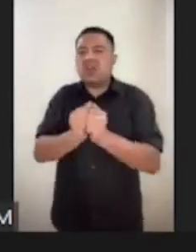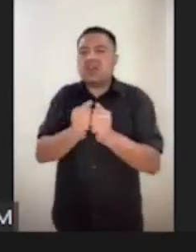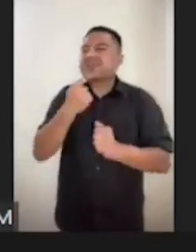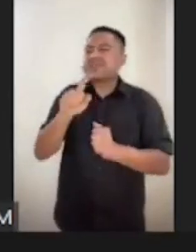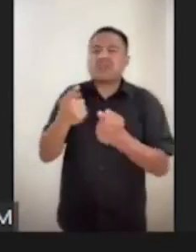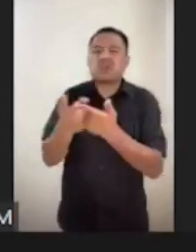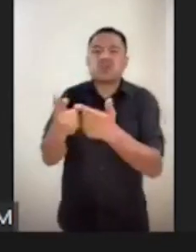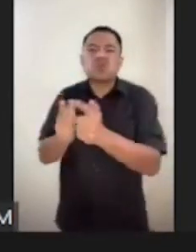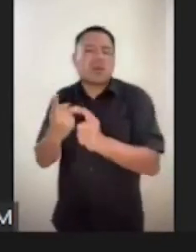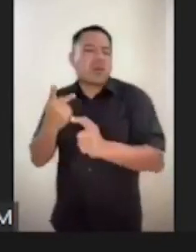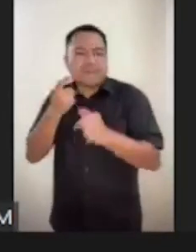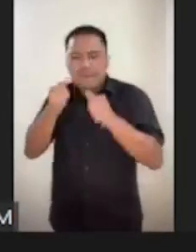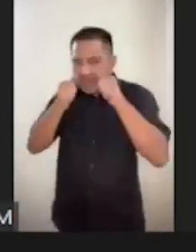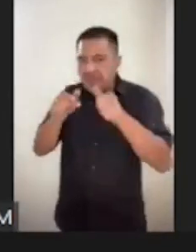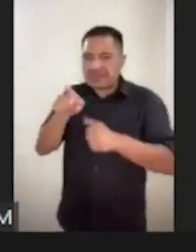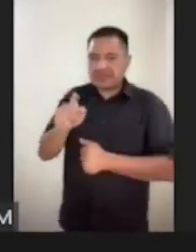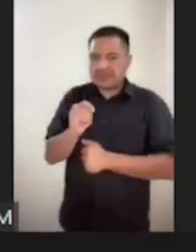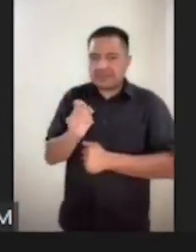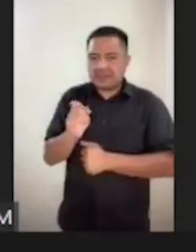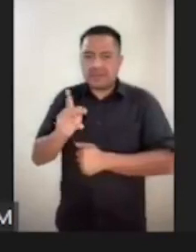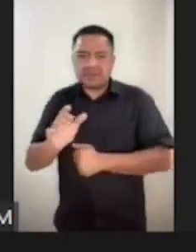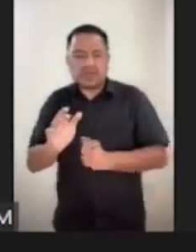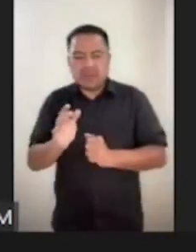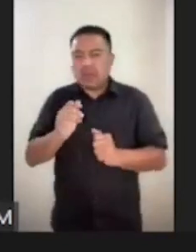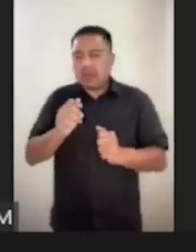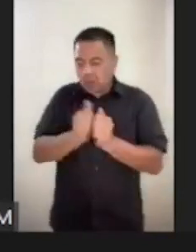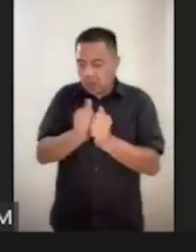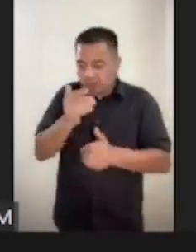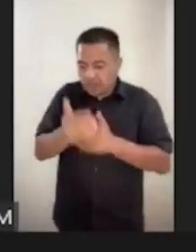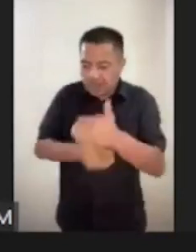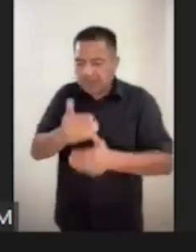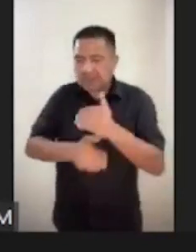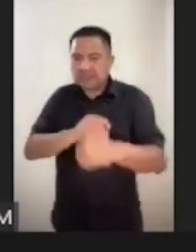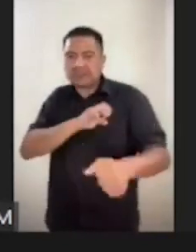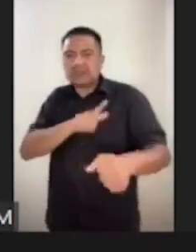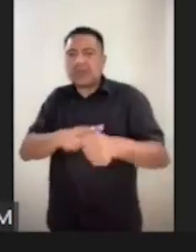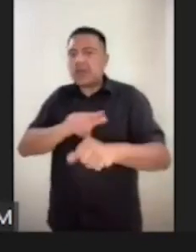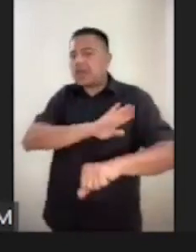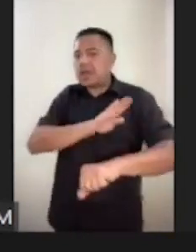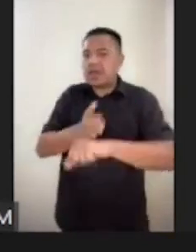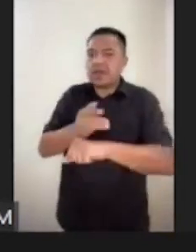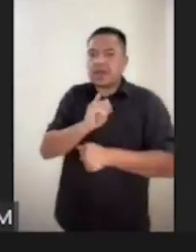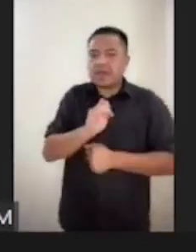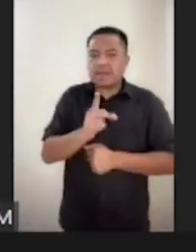Contencioso Electoral del citado Instituto Electoral, en el procedimiento especial sancionador